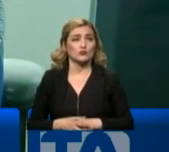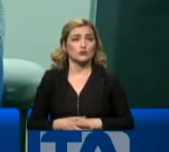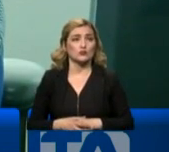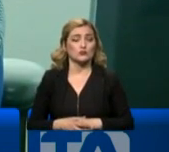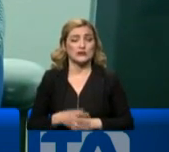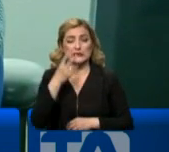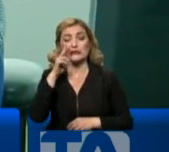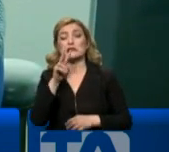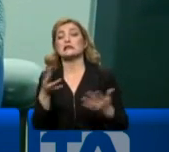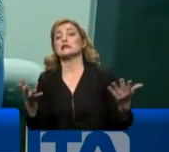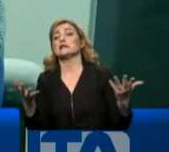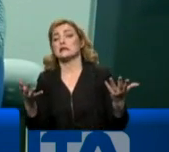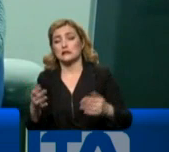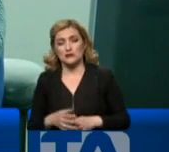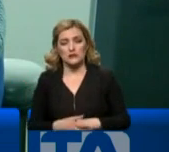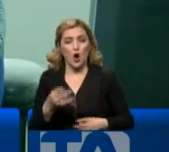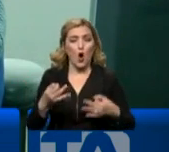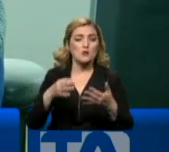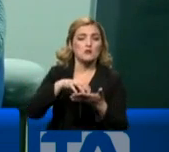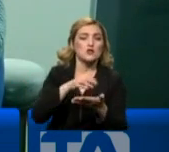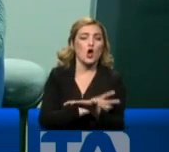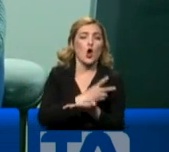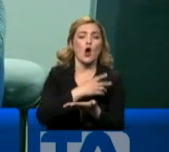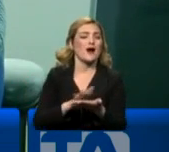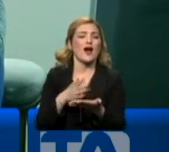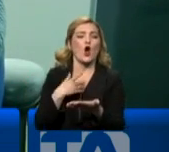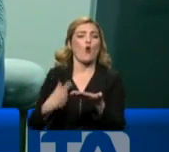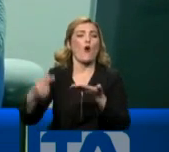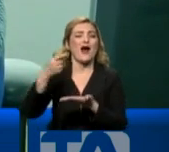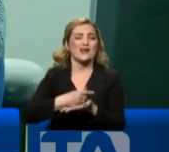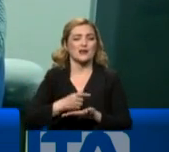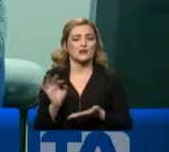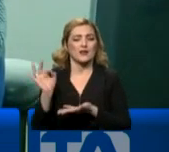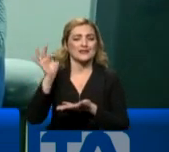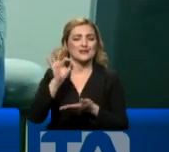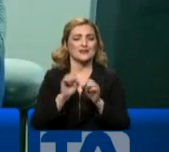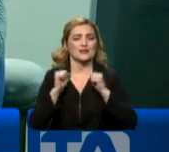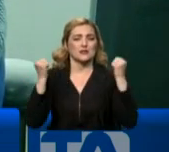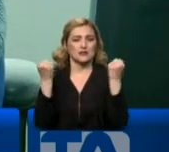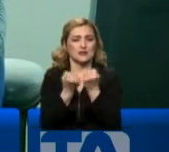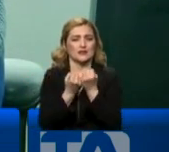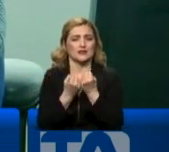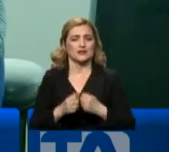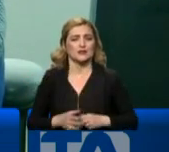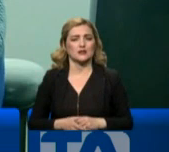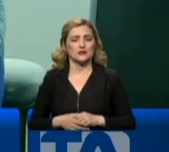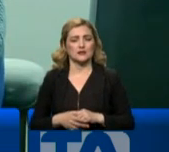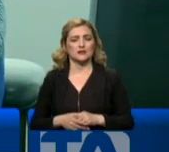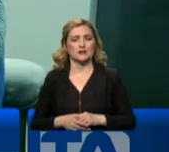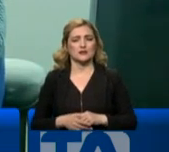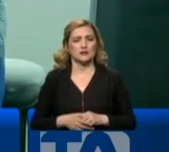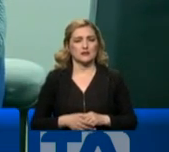tener una visión. La visión debe ser que esta Corte Provincial de Justicia de Guayas represente para la sociedad, se vea en la